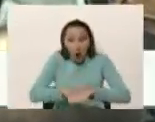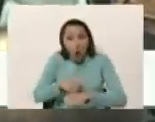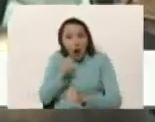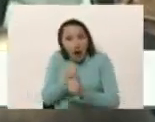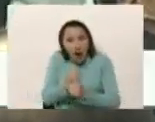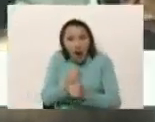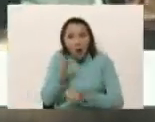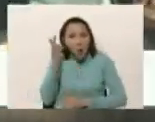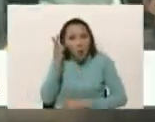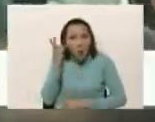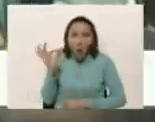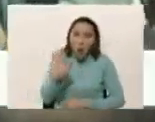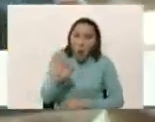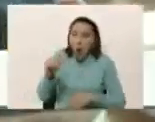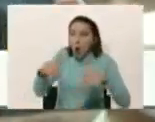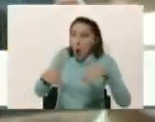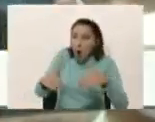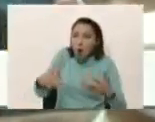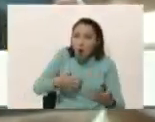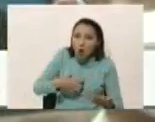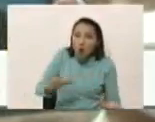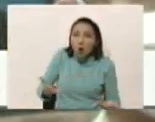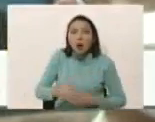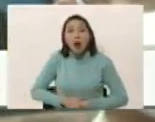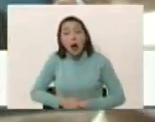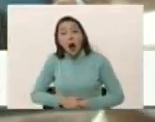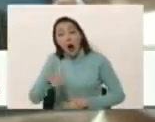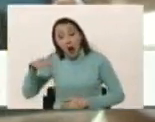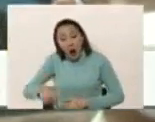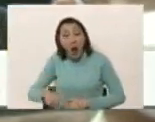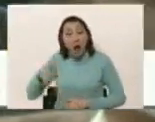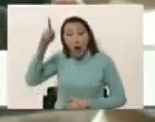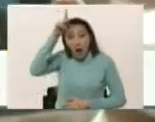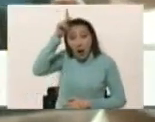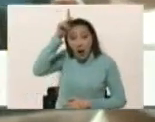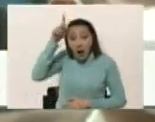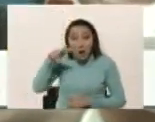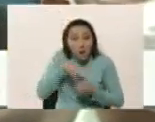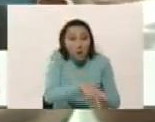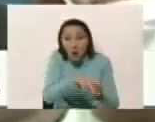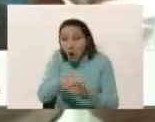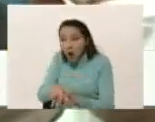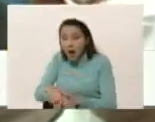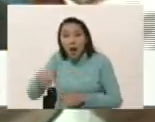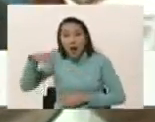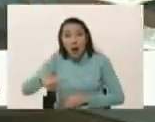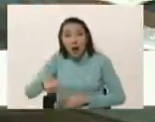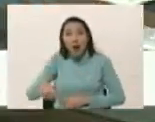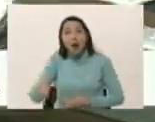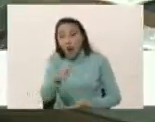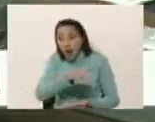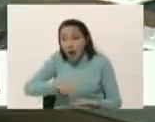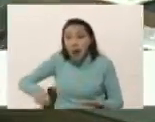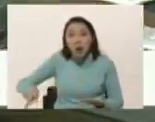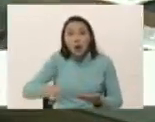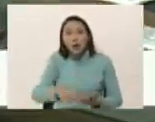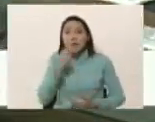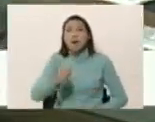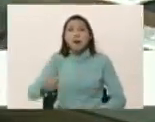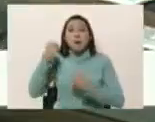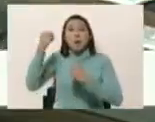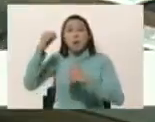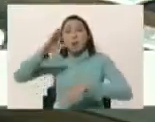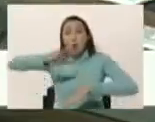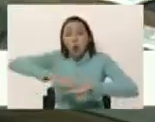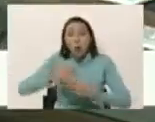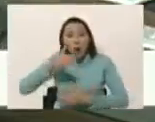aquí nuestras indígenas violadas empaladas en las plazas pelean por la emancipación de un